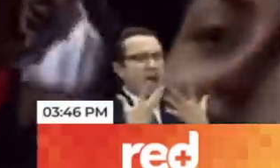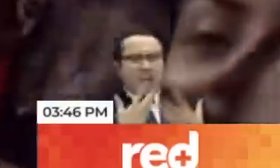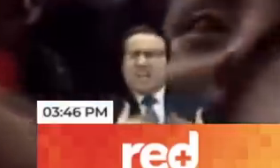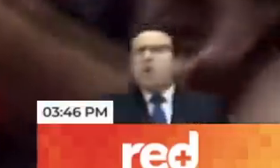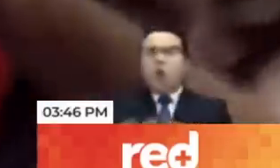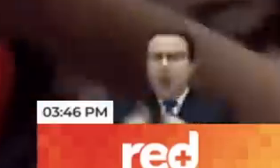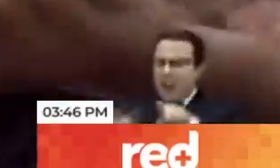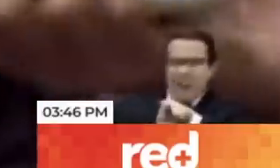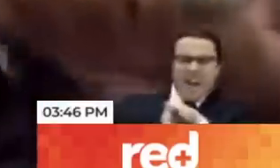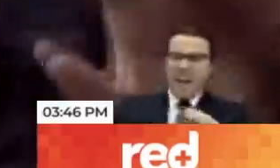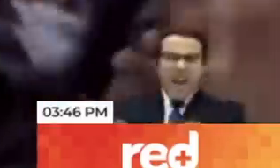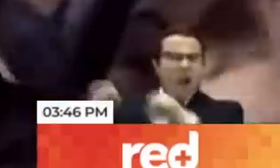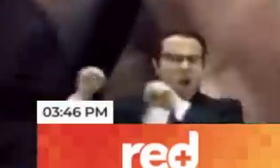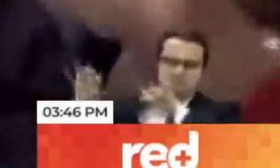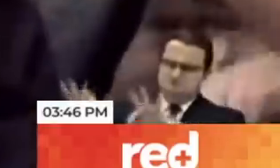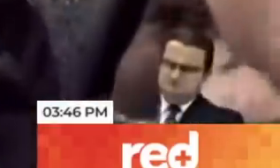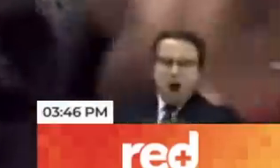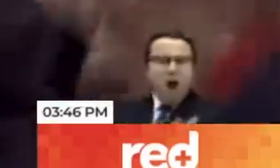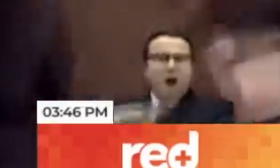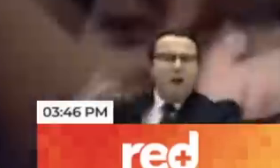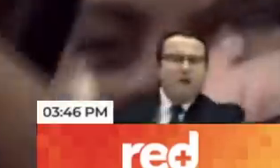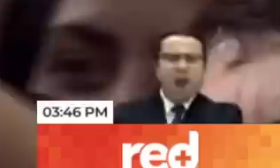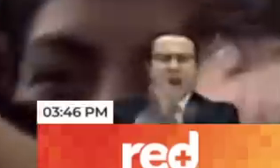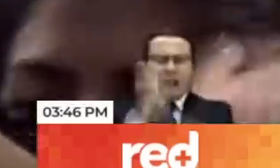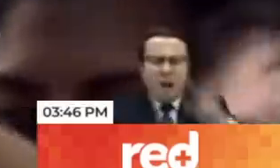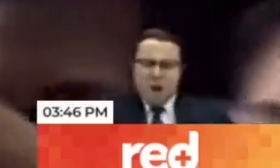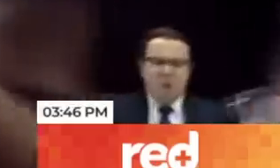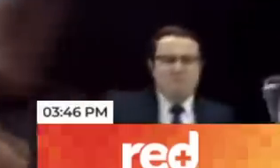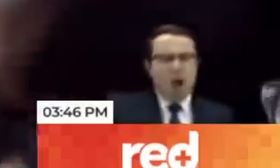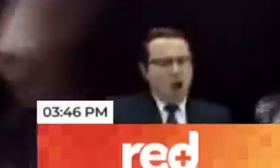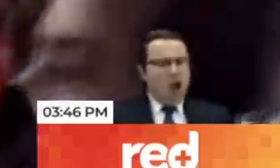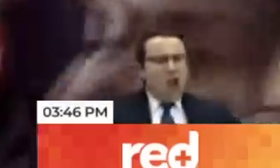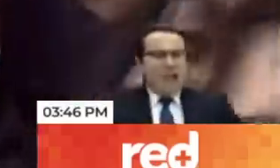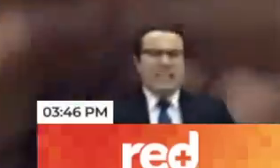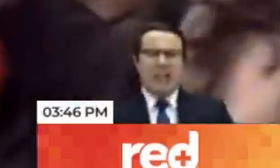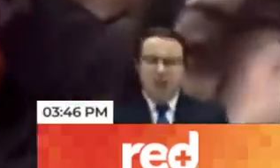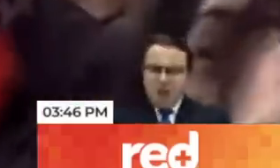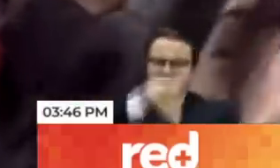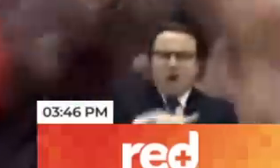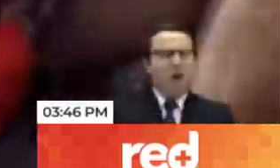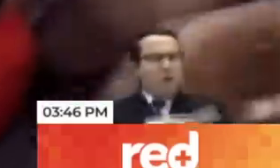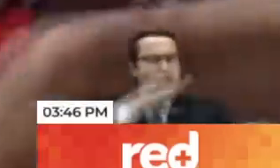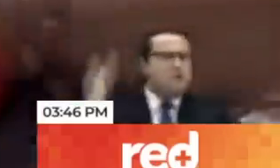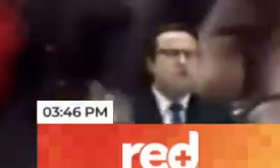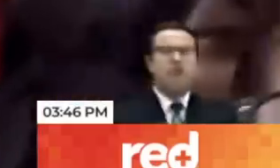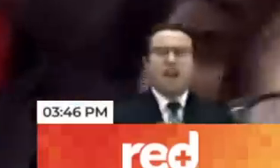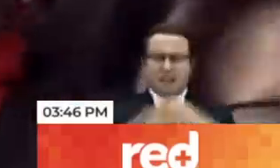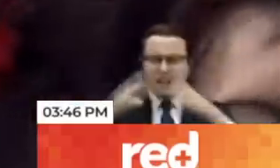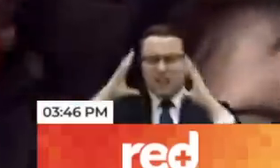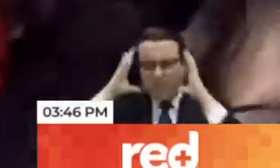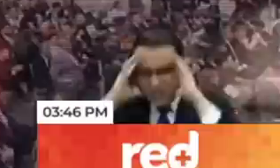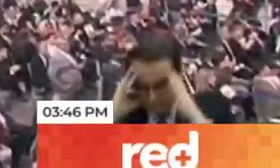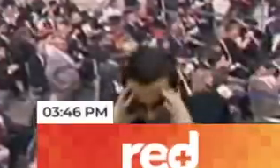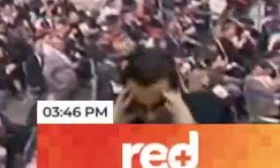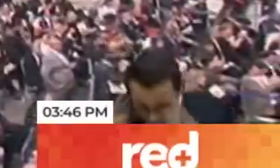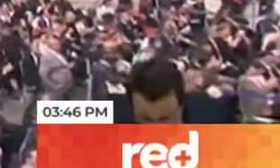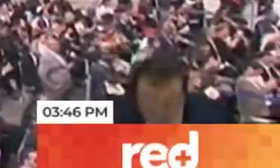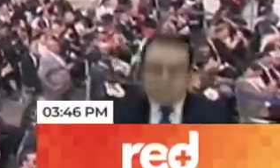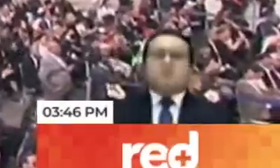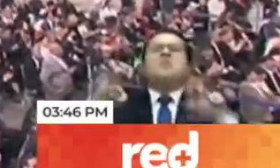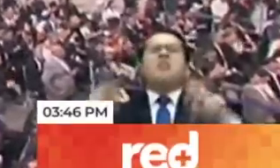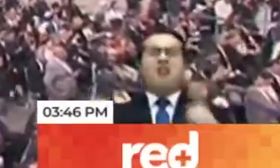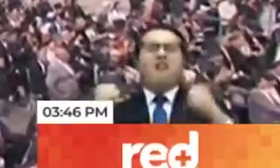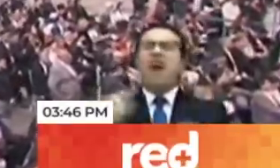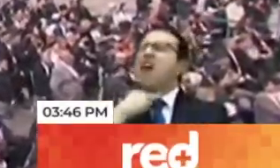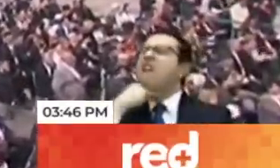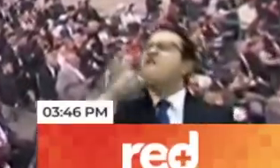a la energía de un pueblo que, cansado pero fuerte y digno, levantó la cara, levantó la cabeza, levantó la voz y dijo: